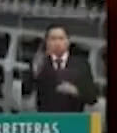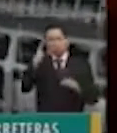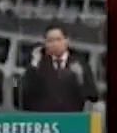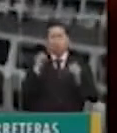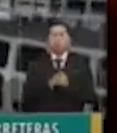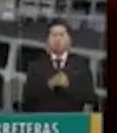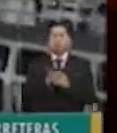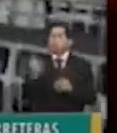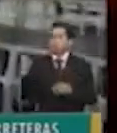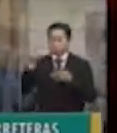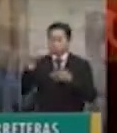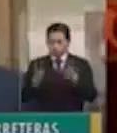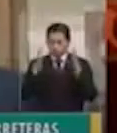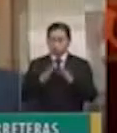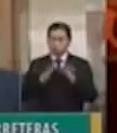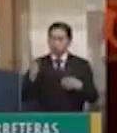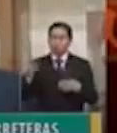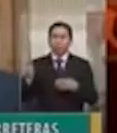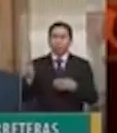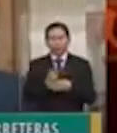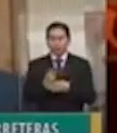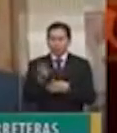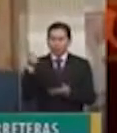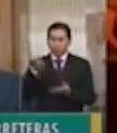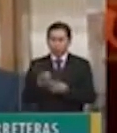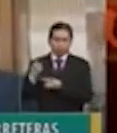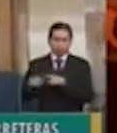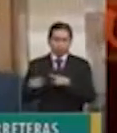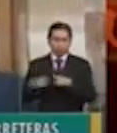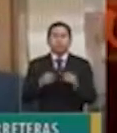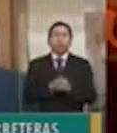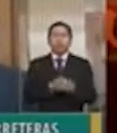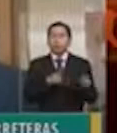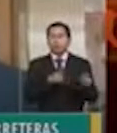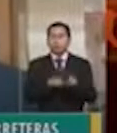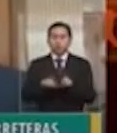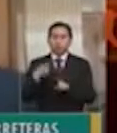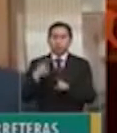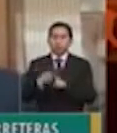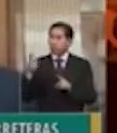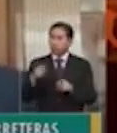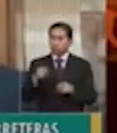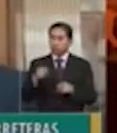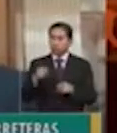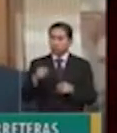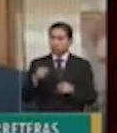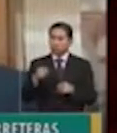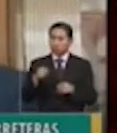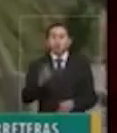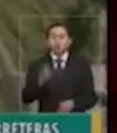todos los análisis correspondientes para que sea la ruta más directa, sea la ruta que facilite el comercio